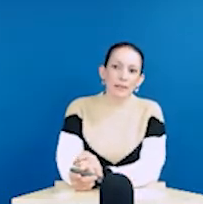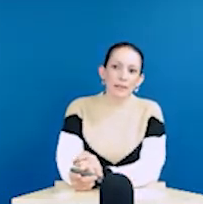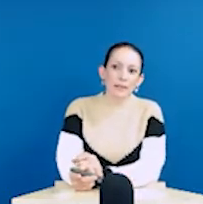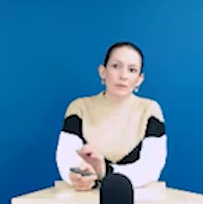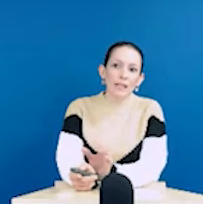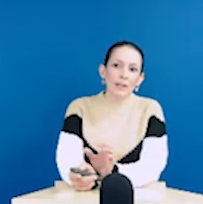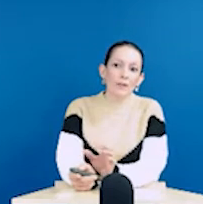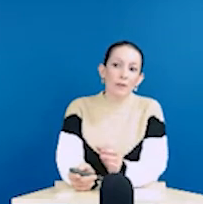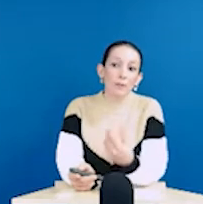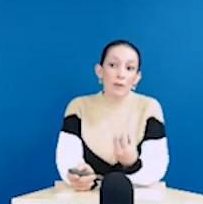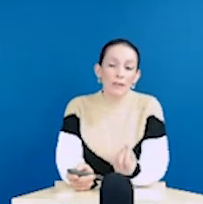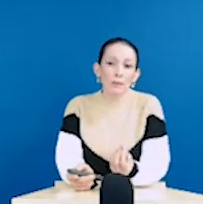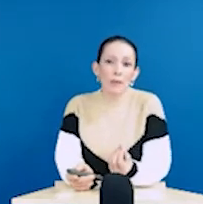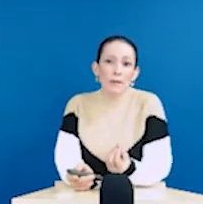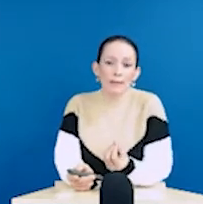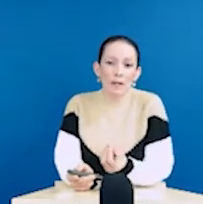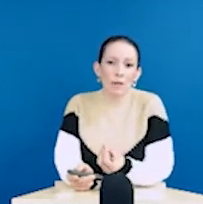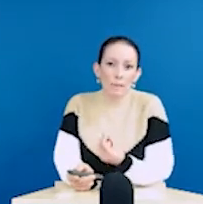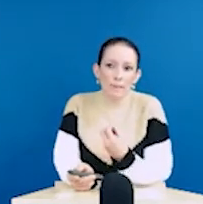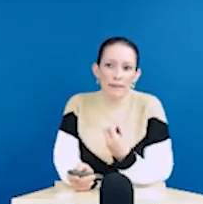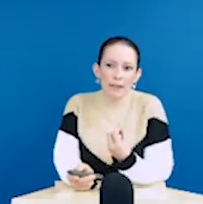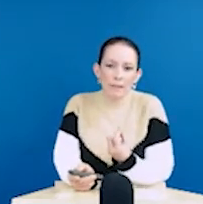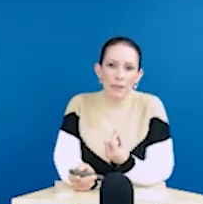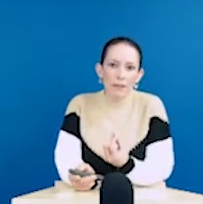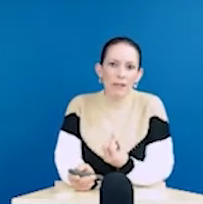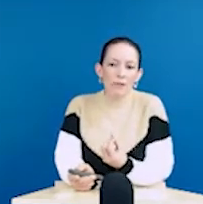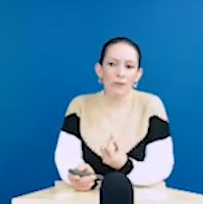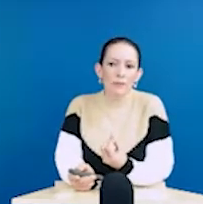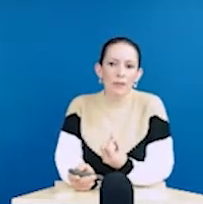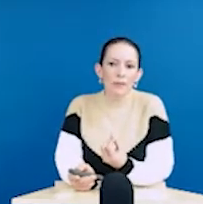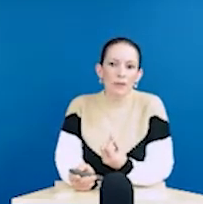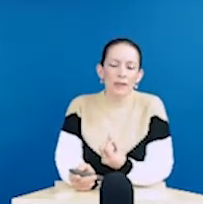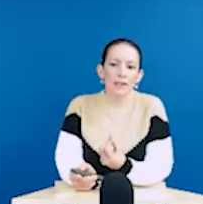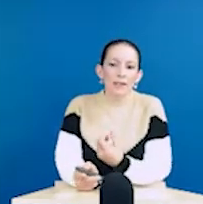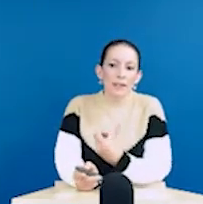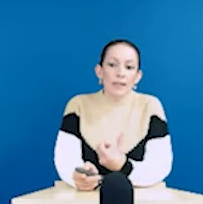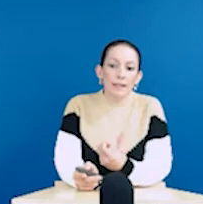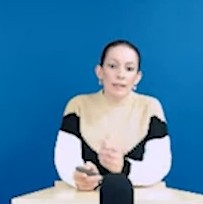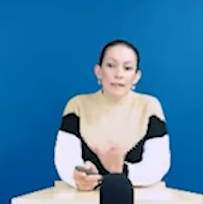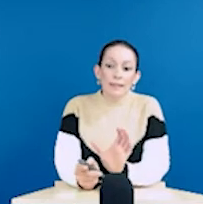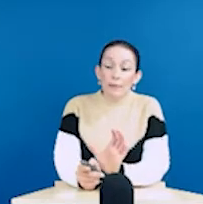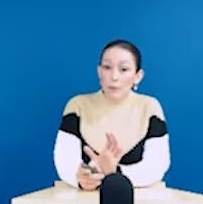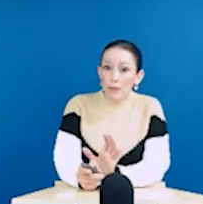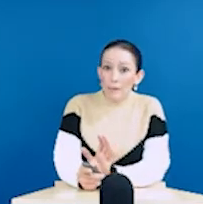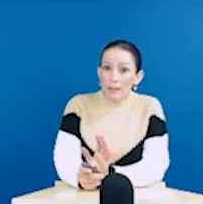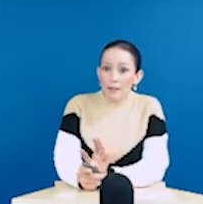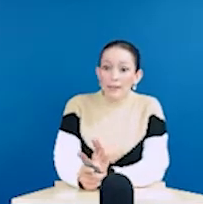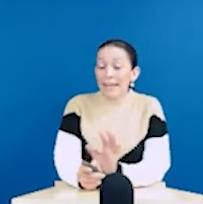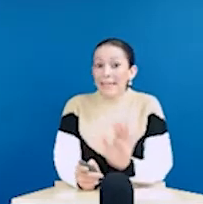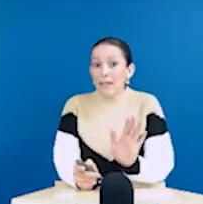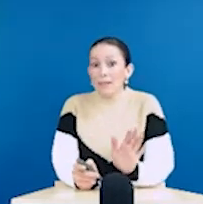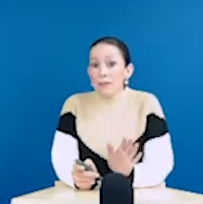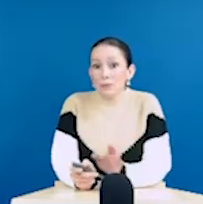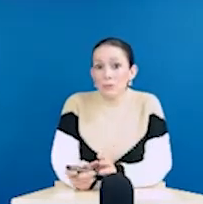signos vitales son algo, como lo dice su palabra, es algo vital para la vida de los seres humanos. Y